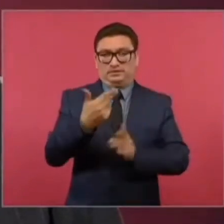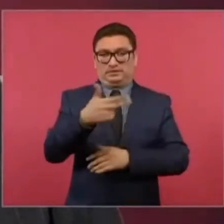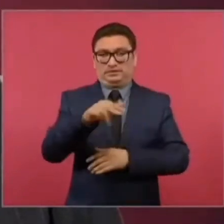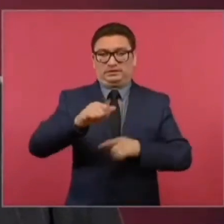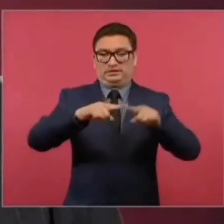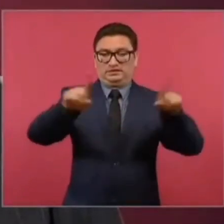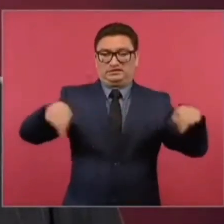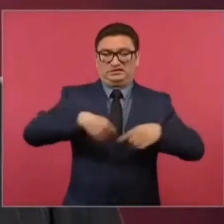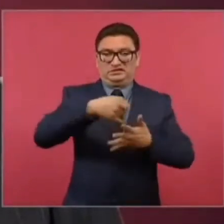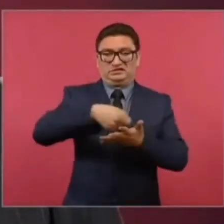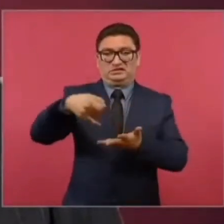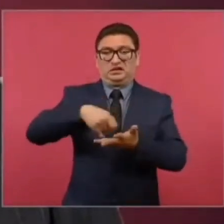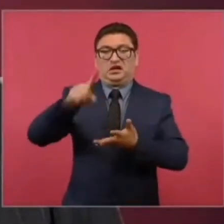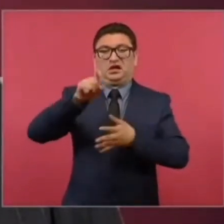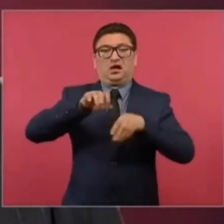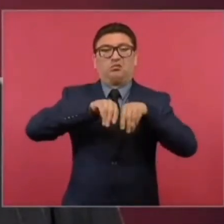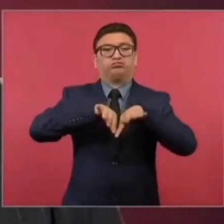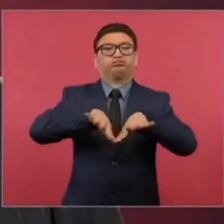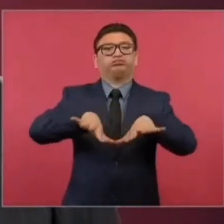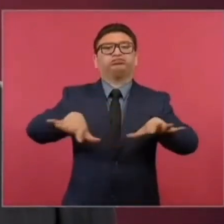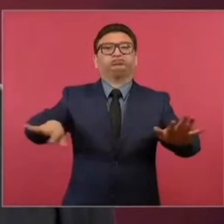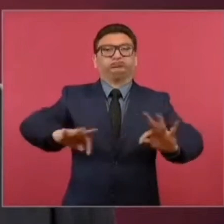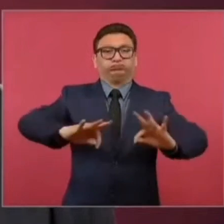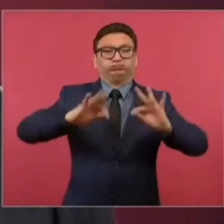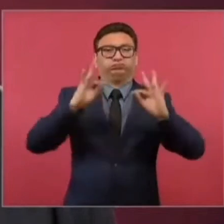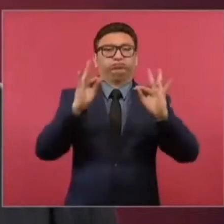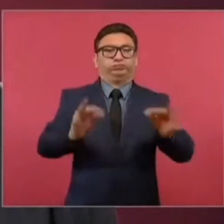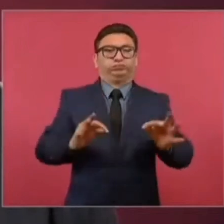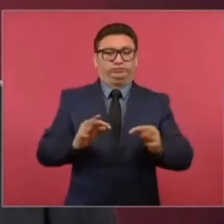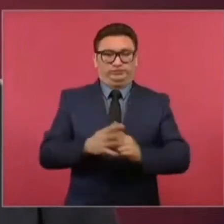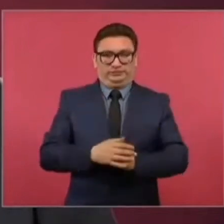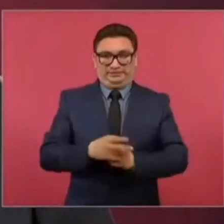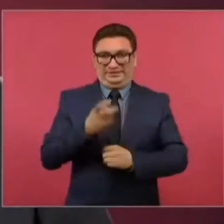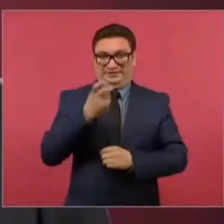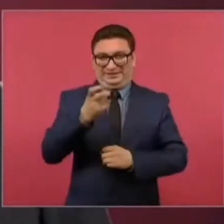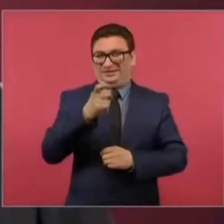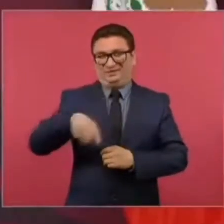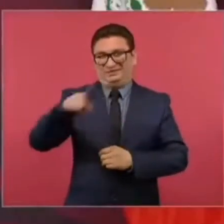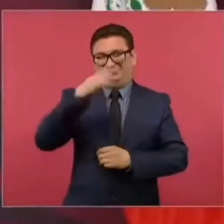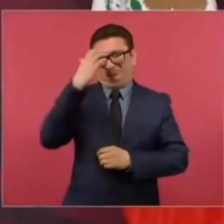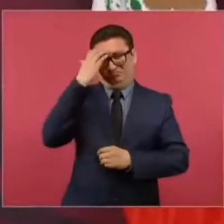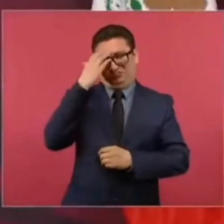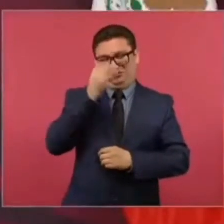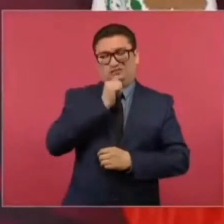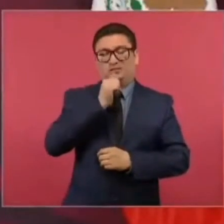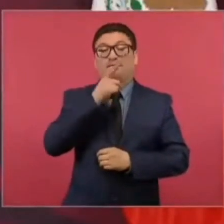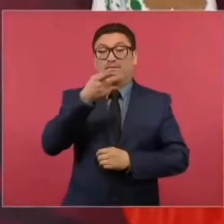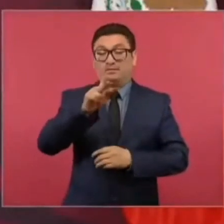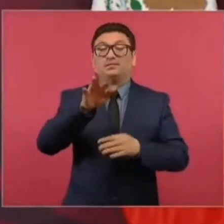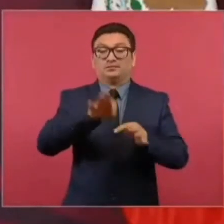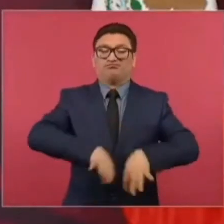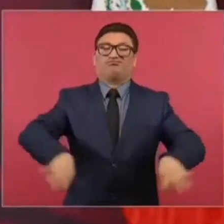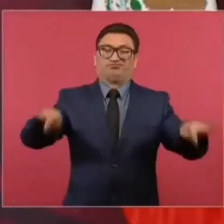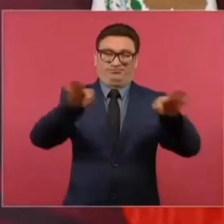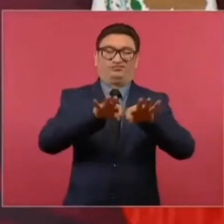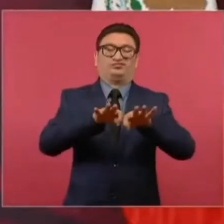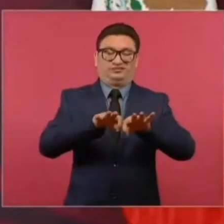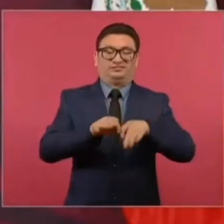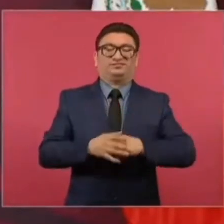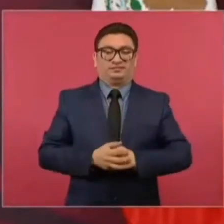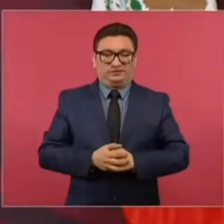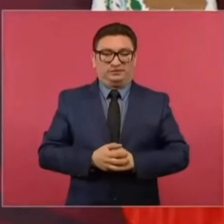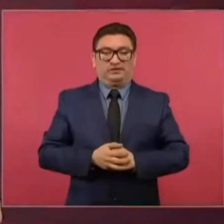100,000 hectáreas de riego. Eso no se conoce mucho. Es muy importante. Que